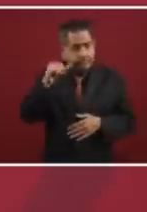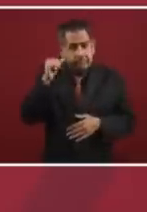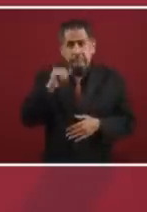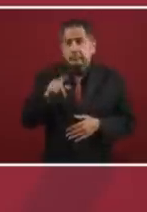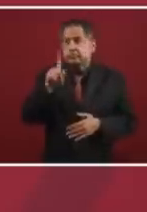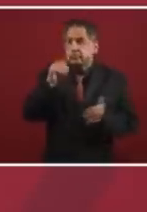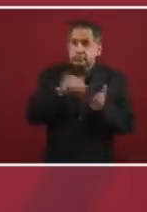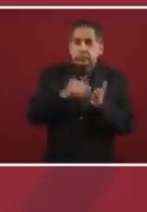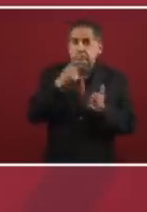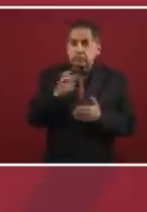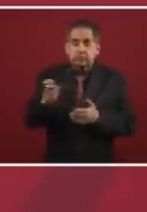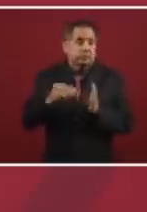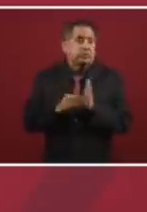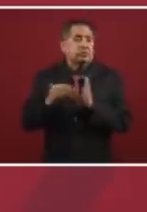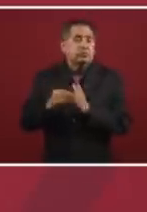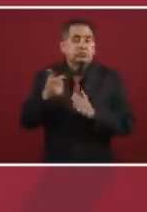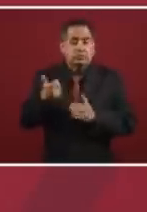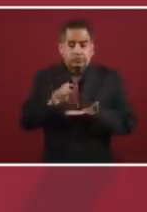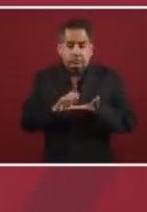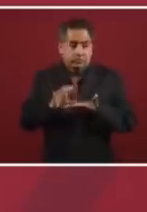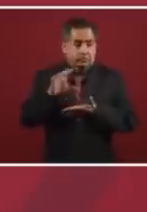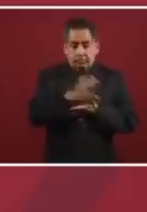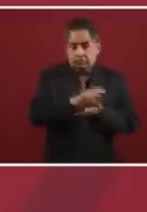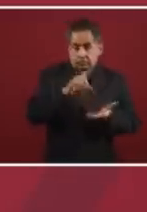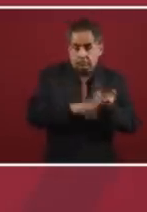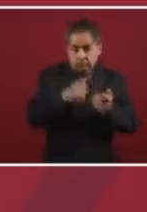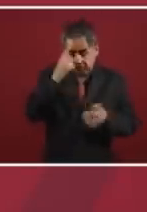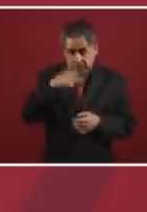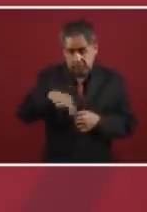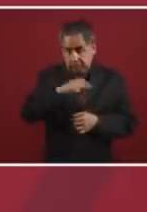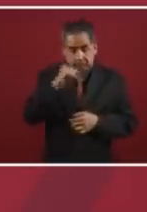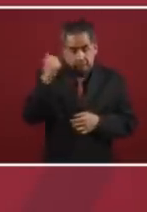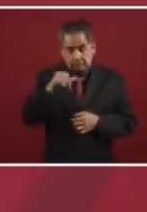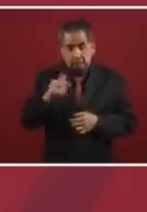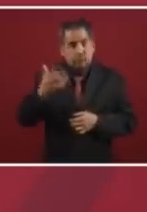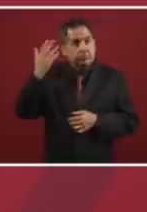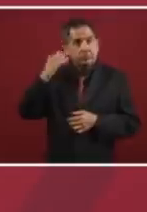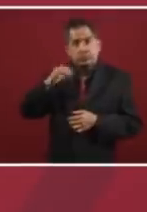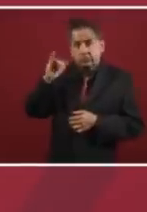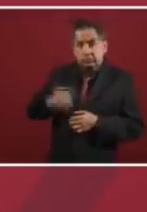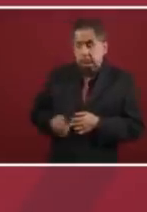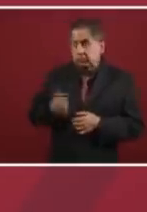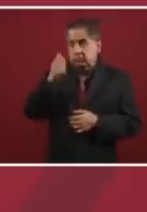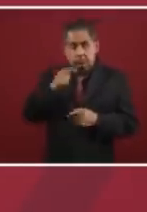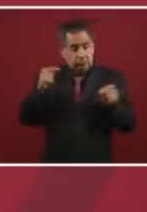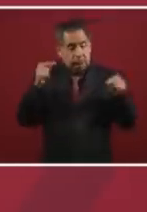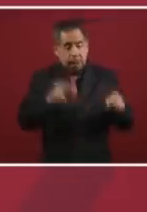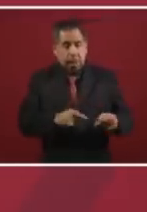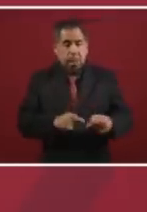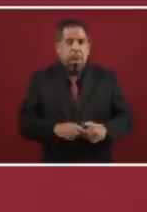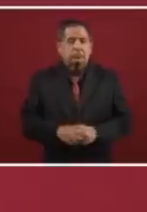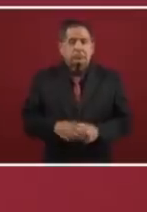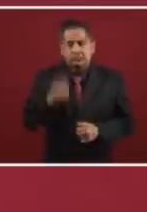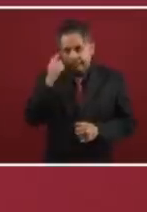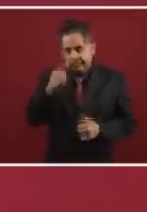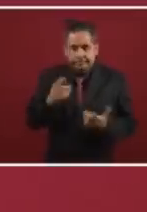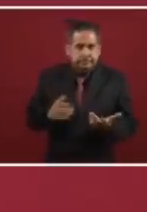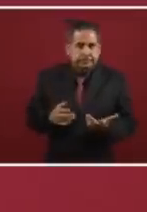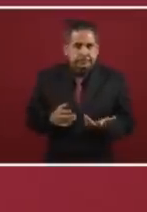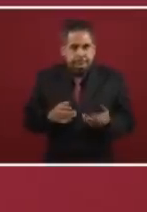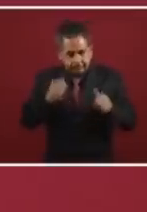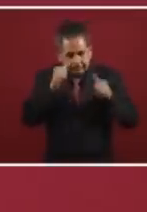de mil mil 200 millones de pesos eso nunca se ve hecho para